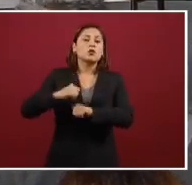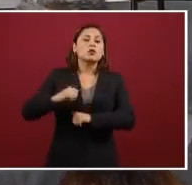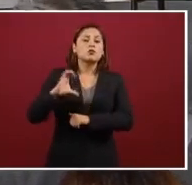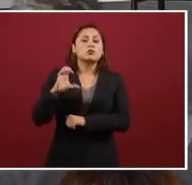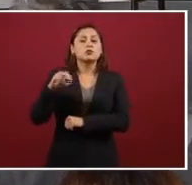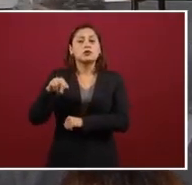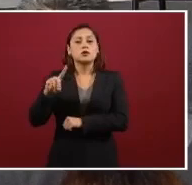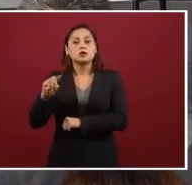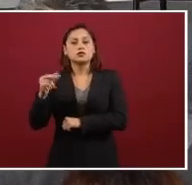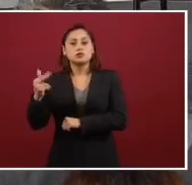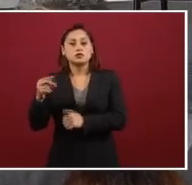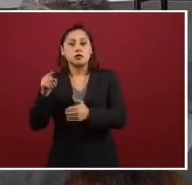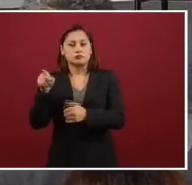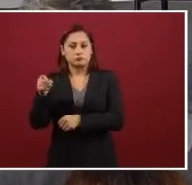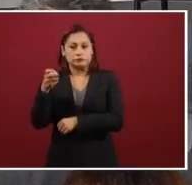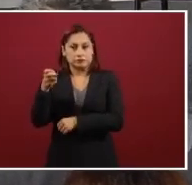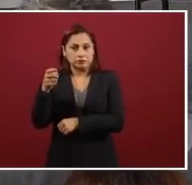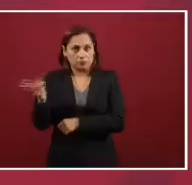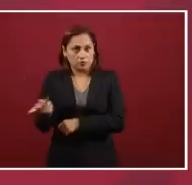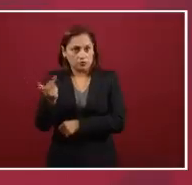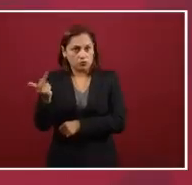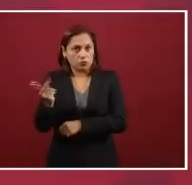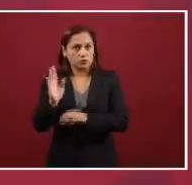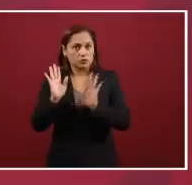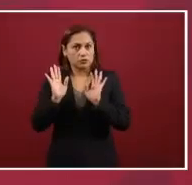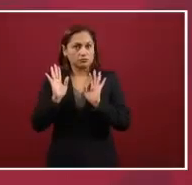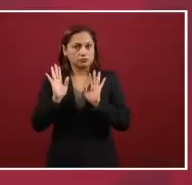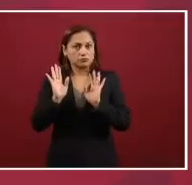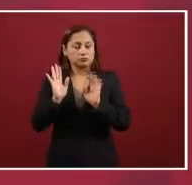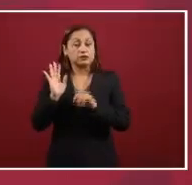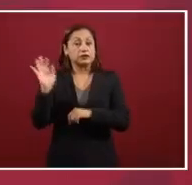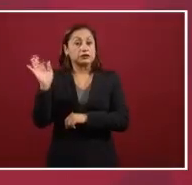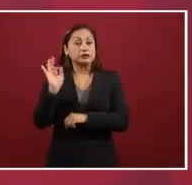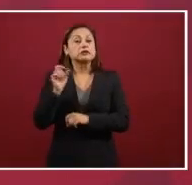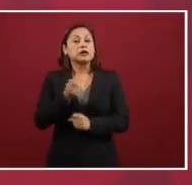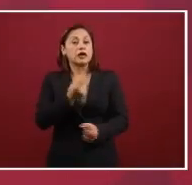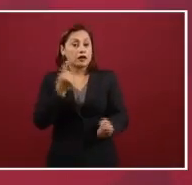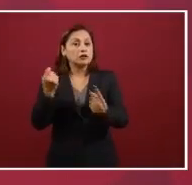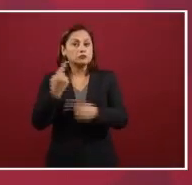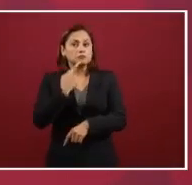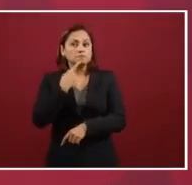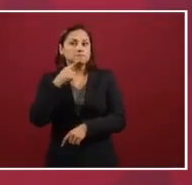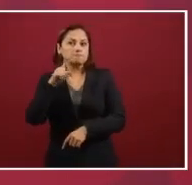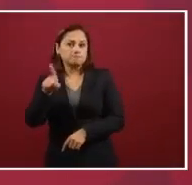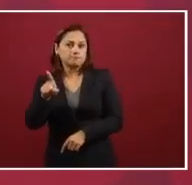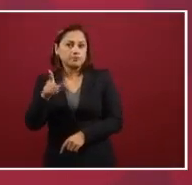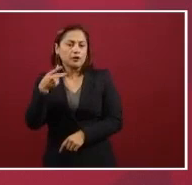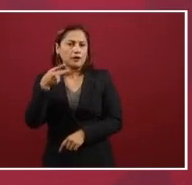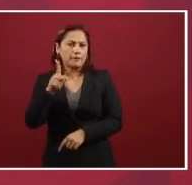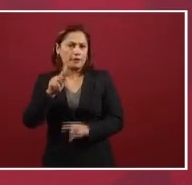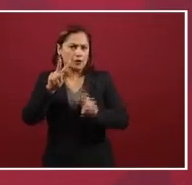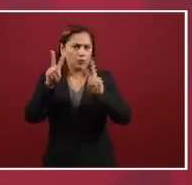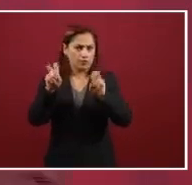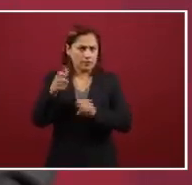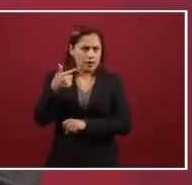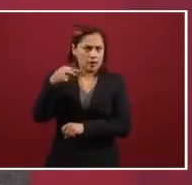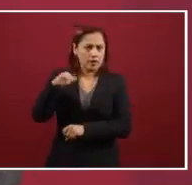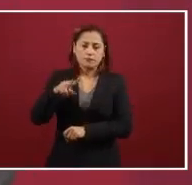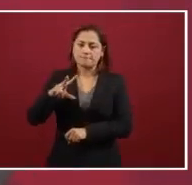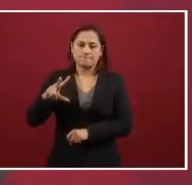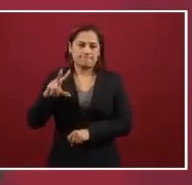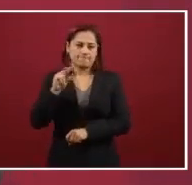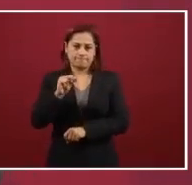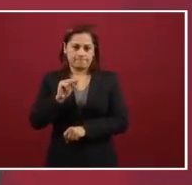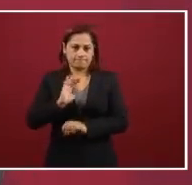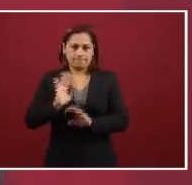muy claro. Entonces, sí hay quejas, pero no respecto a la Guardia Nacional. Entonces, ahora,